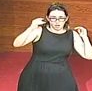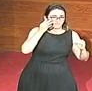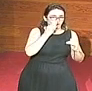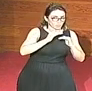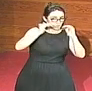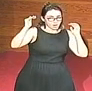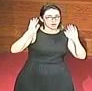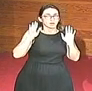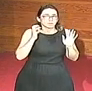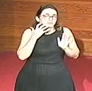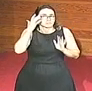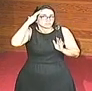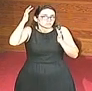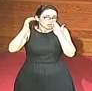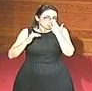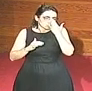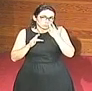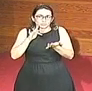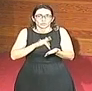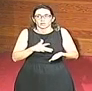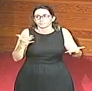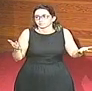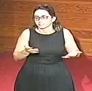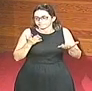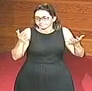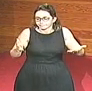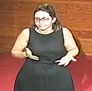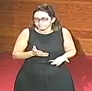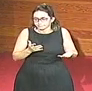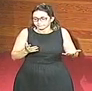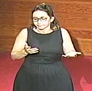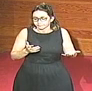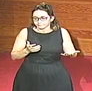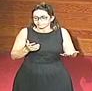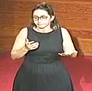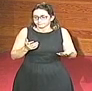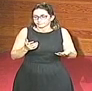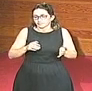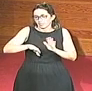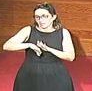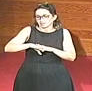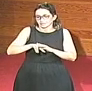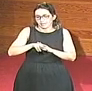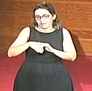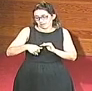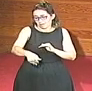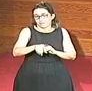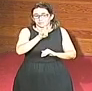topas con que, imaginemos, ¿no?, que gana la extrema derecha el 25 de septiembre en